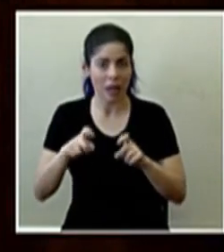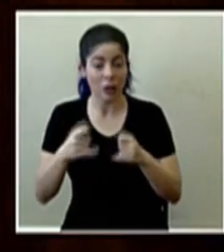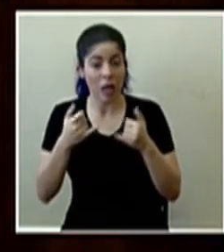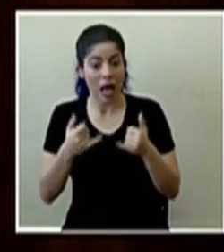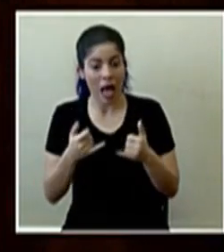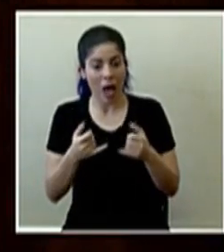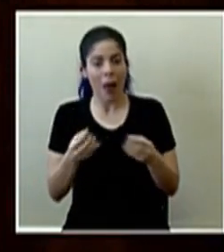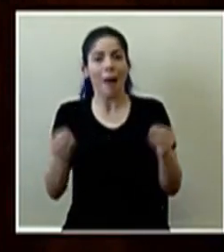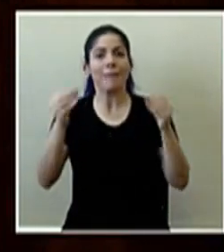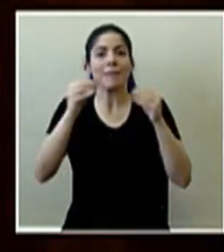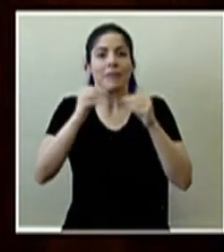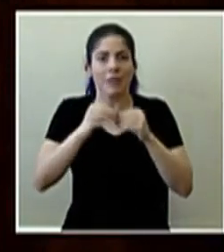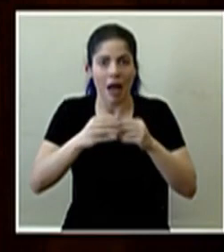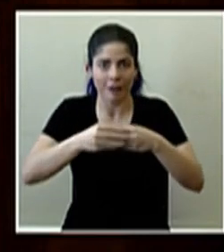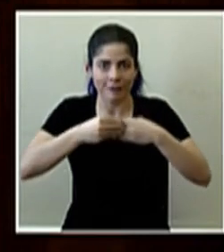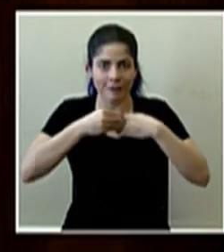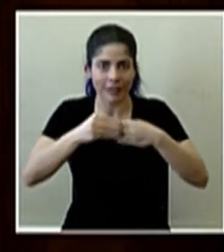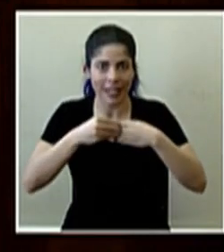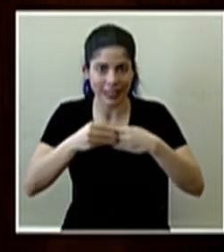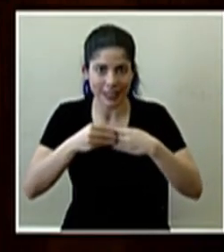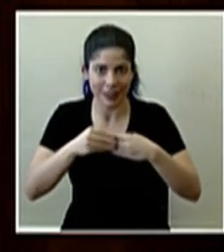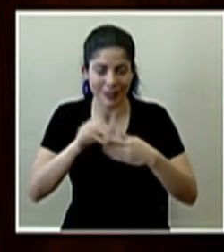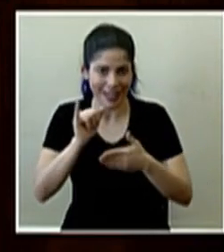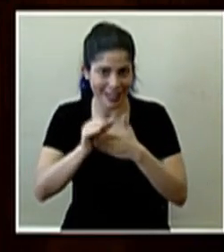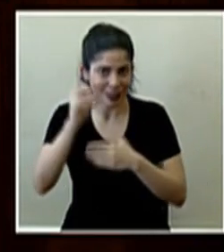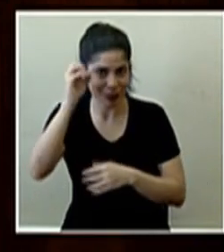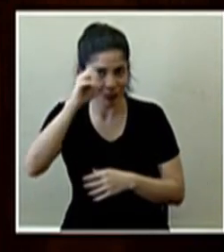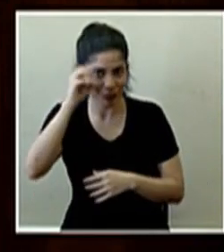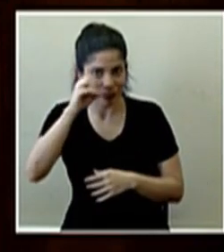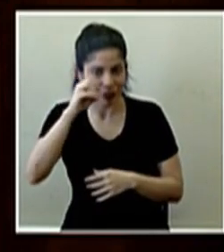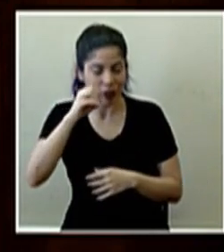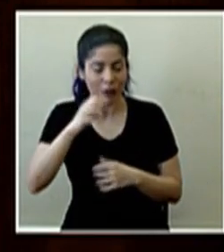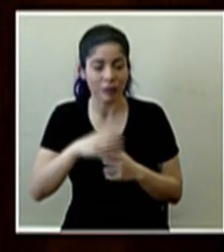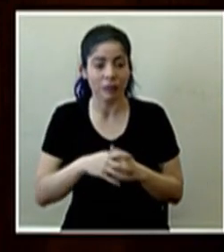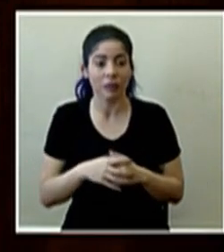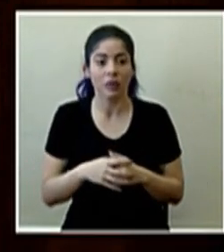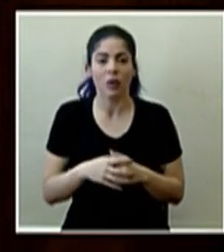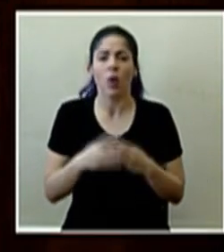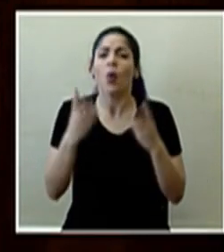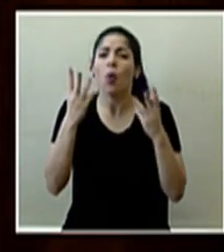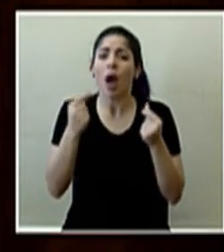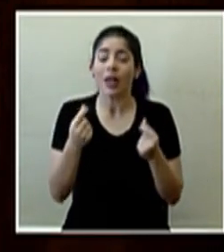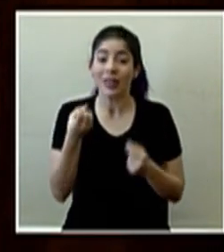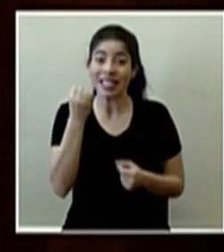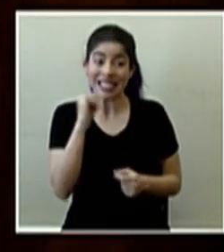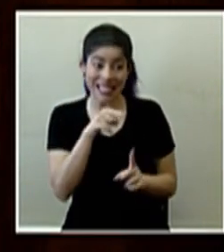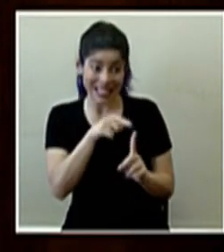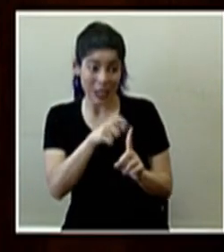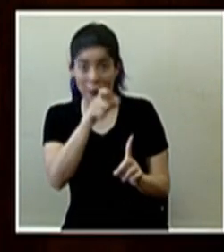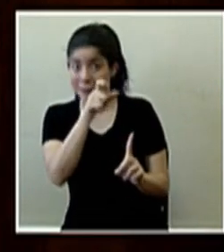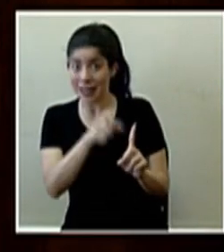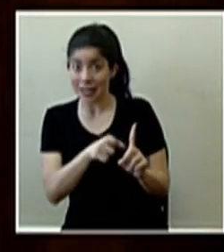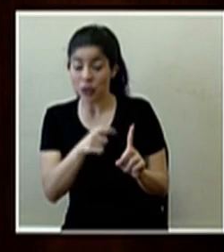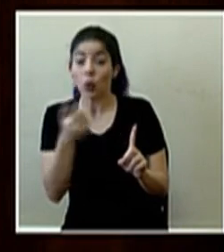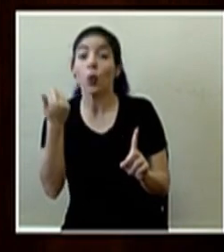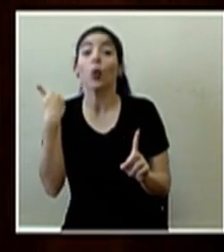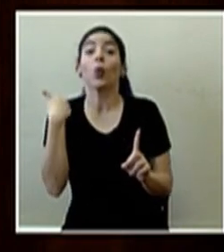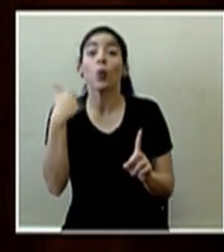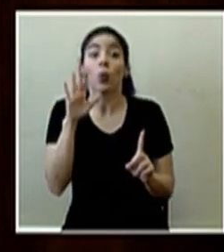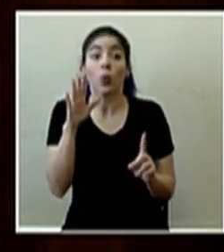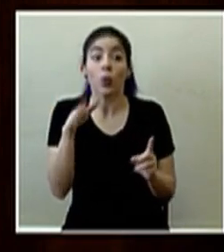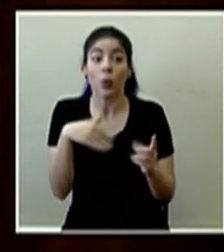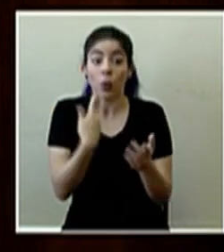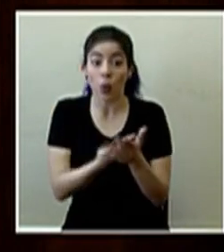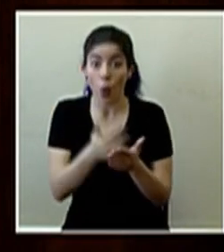se flexibilizó ese criterio a tal punto que si esa persona hubiera llegado